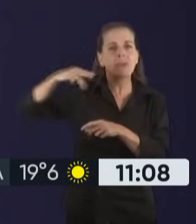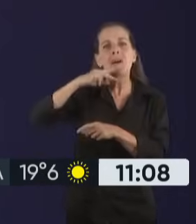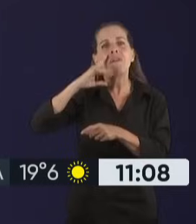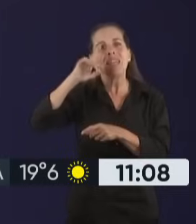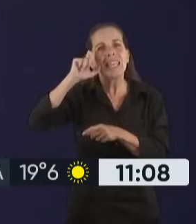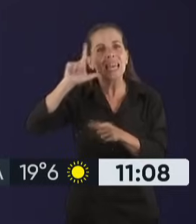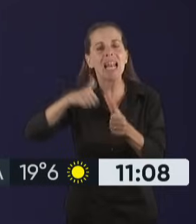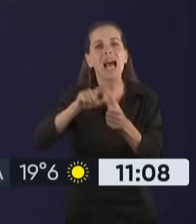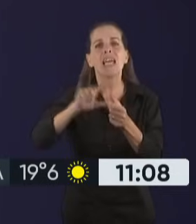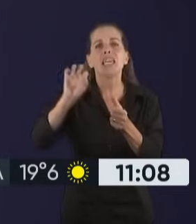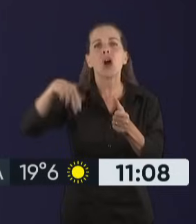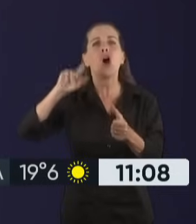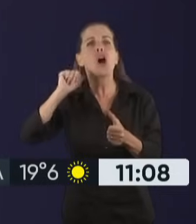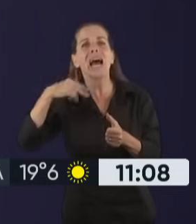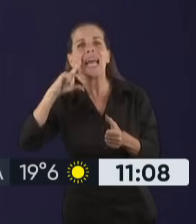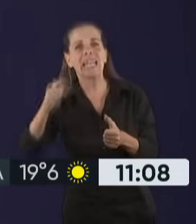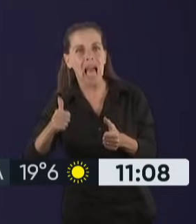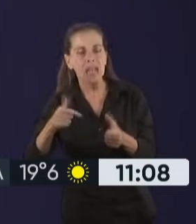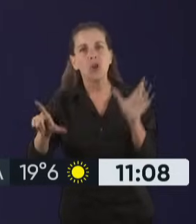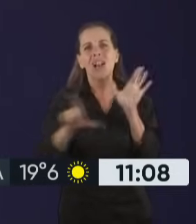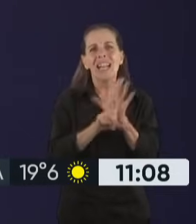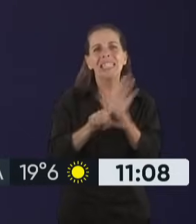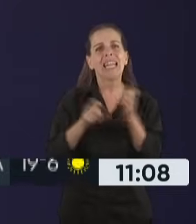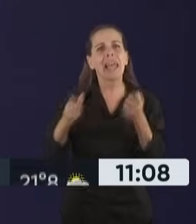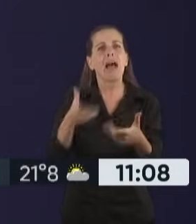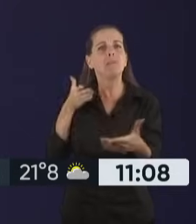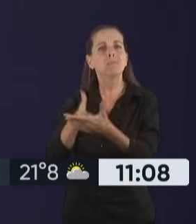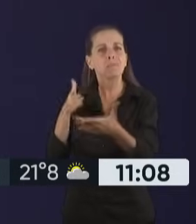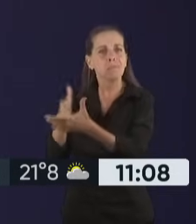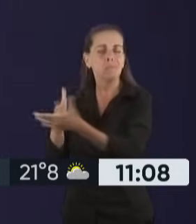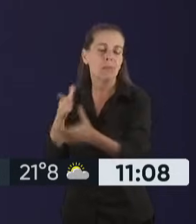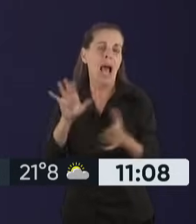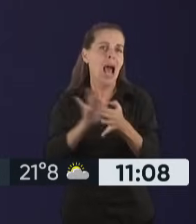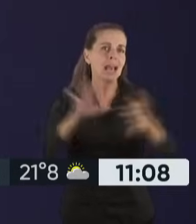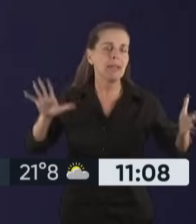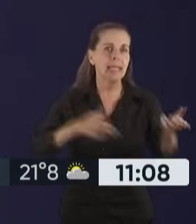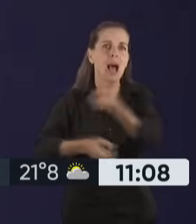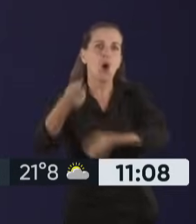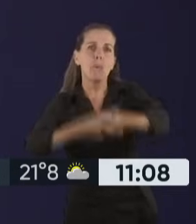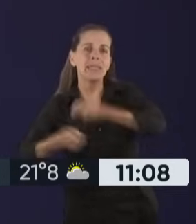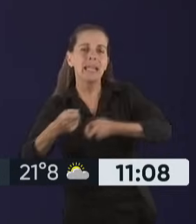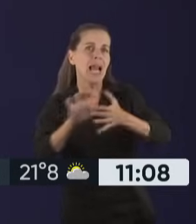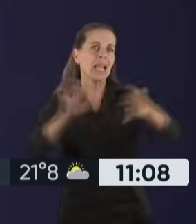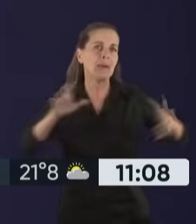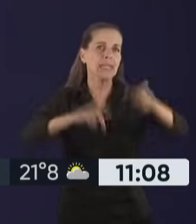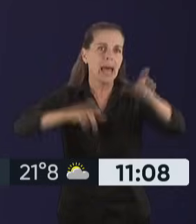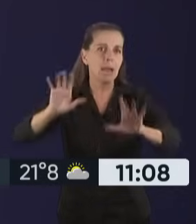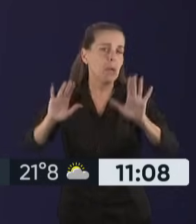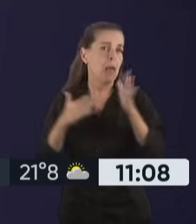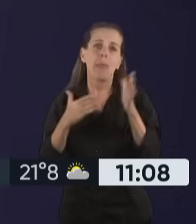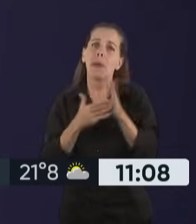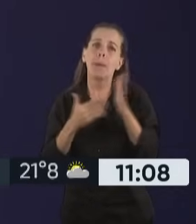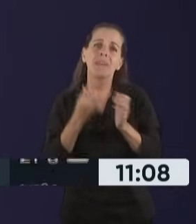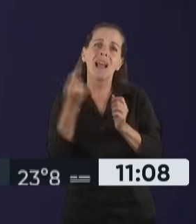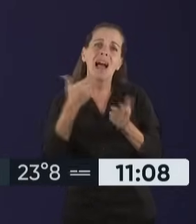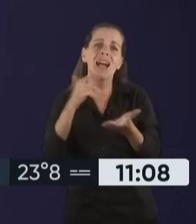supuesto, imponían grandes restricciones a libertades individuales y comerciales. Así que quedará en la conciencia de